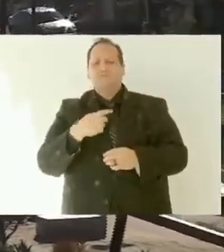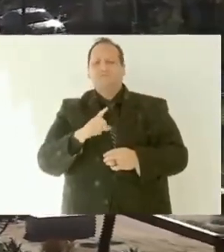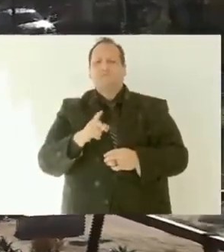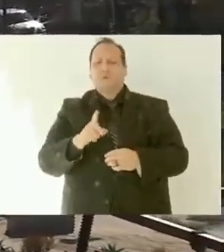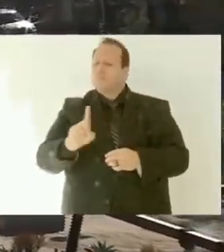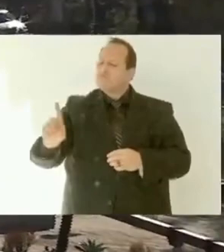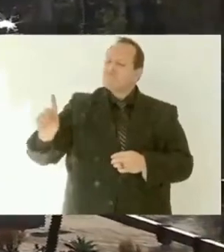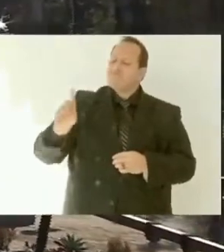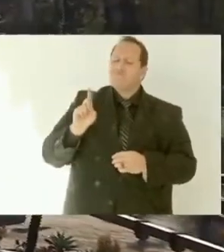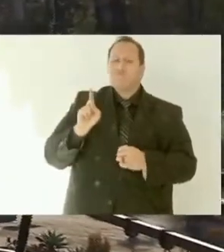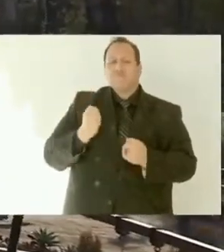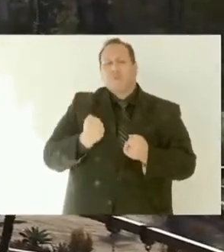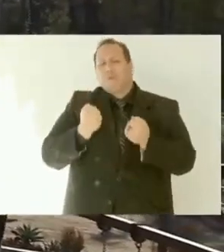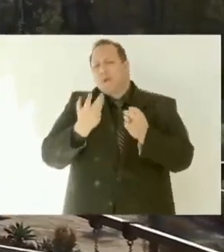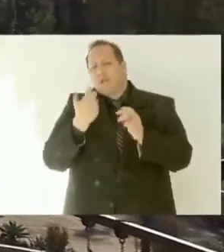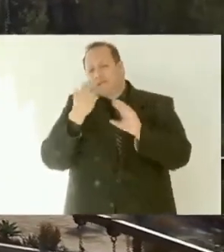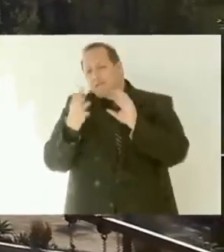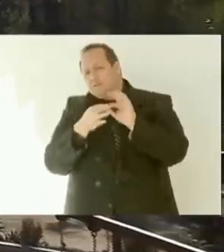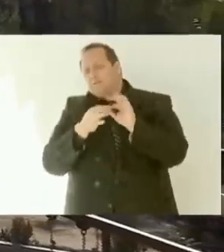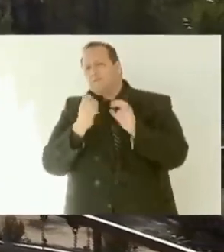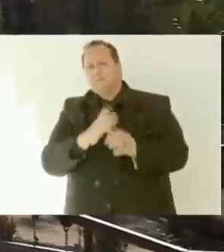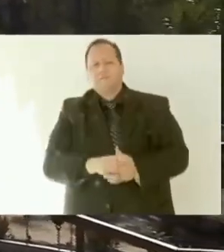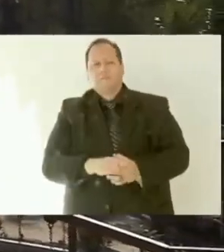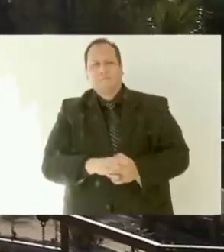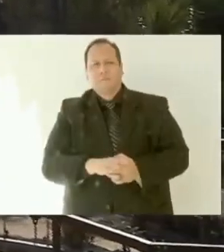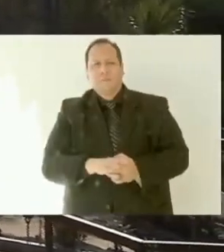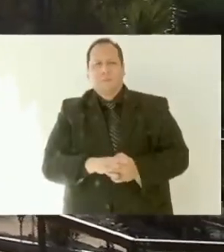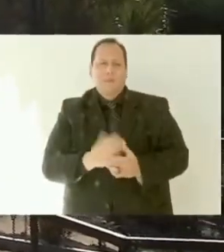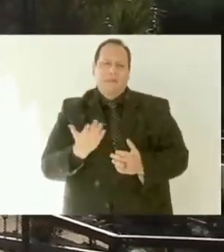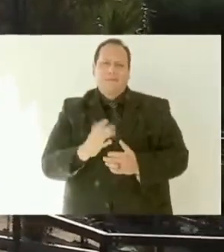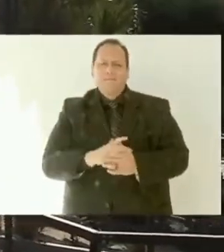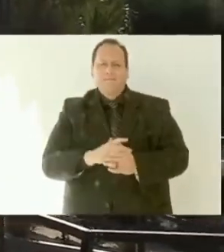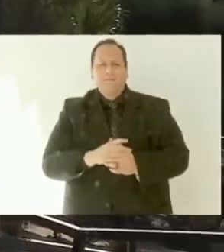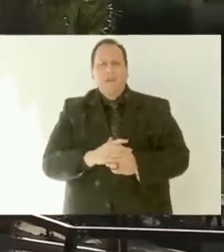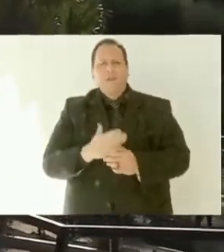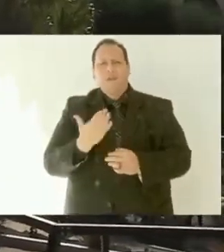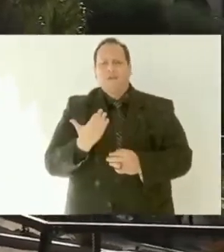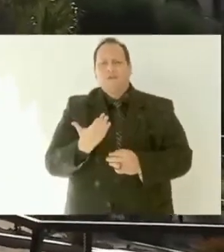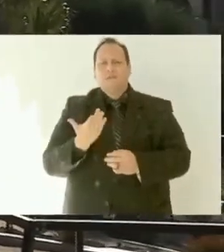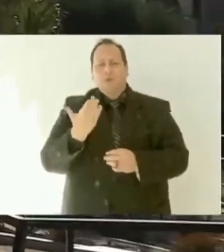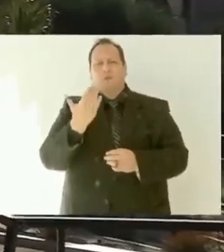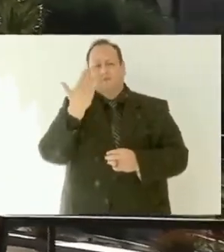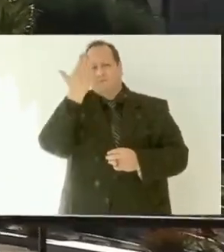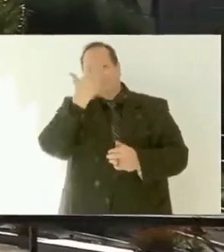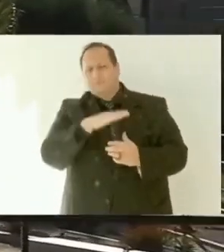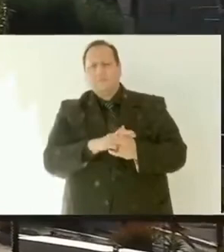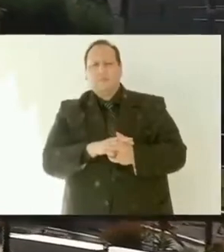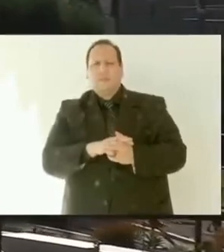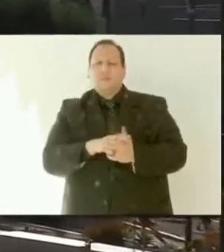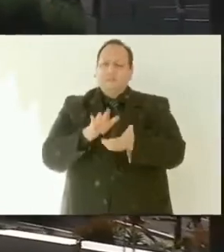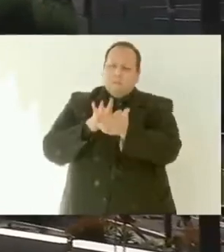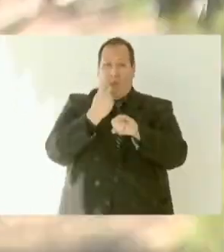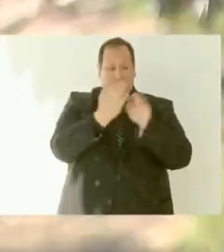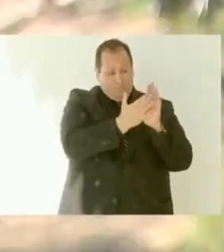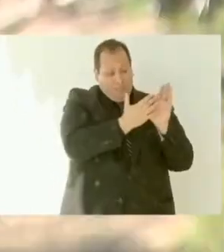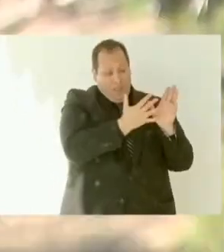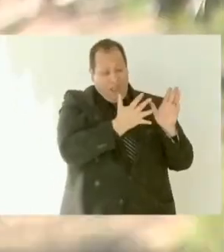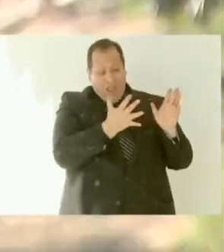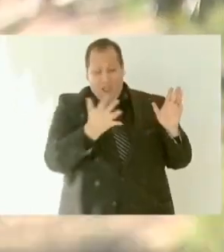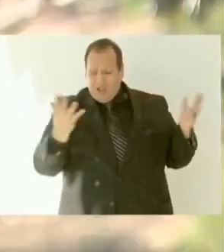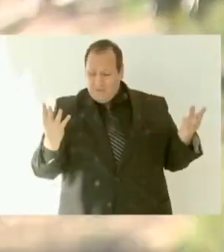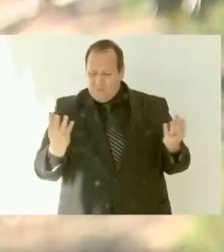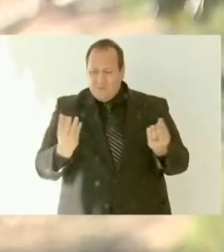a decirles que no van a faltar los apoyos.